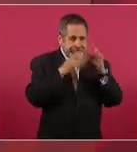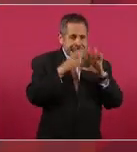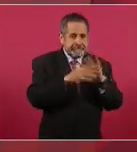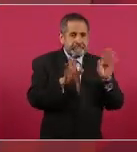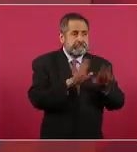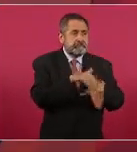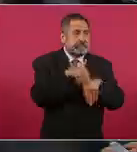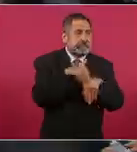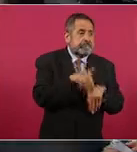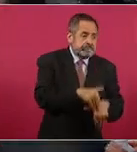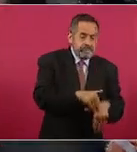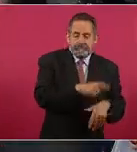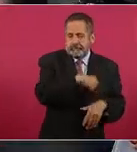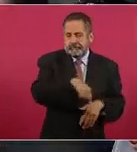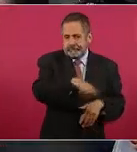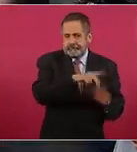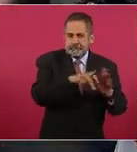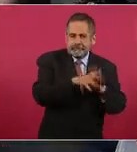apergollados,